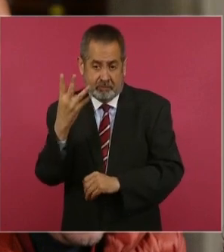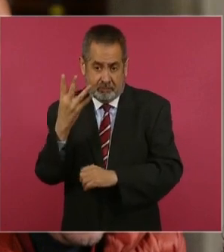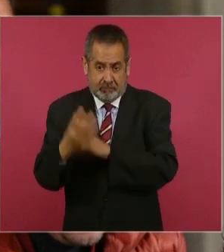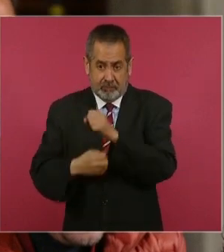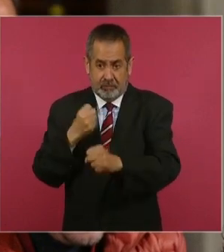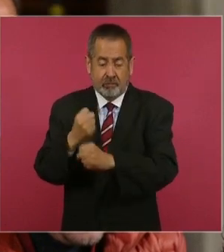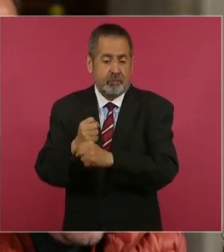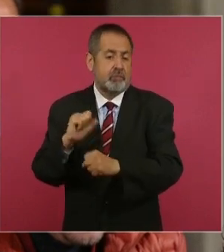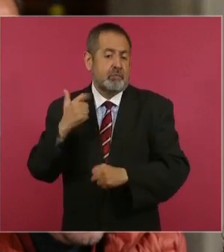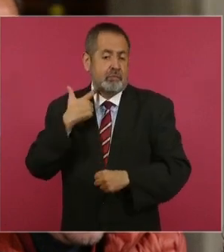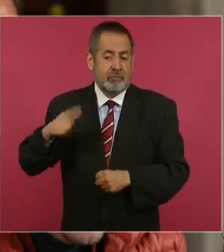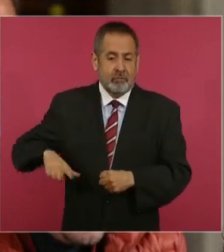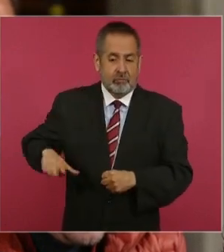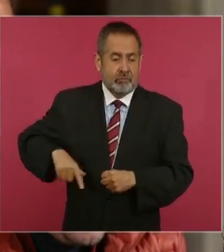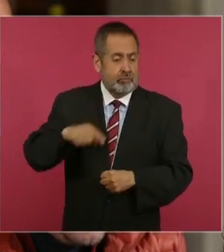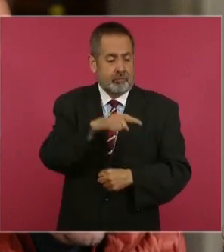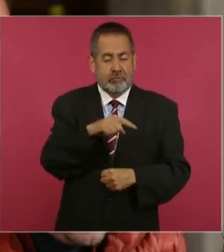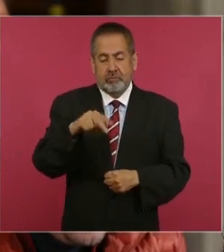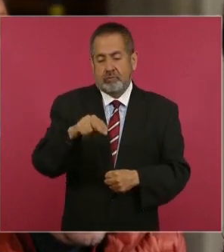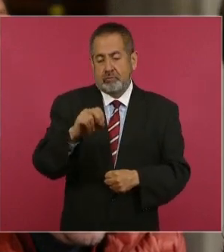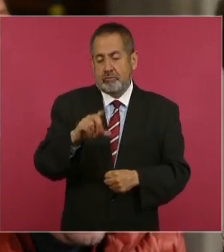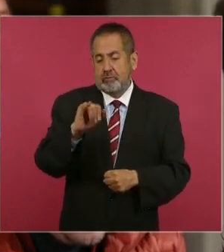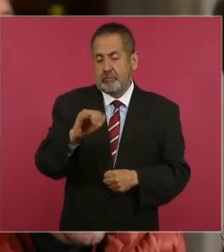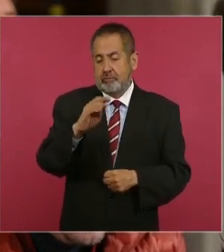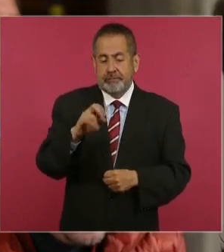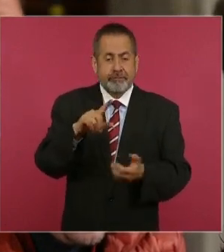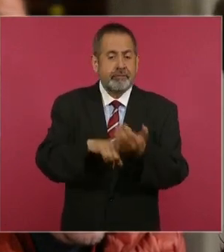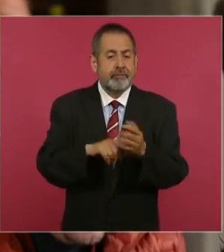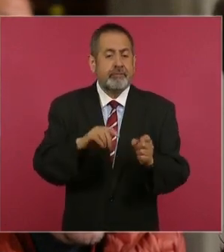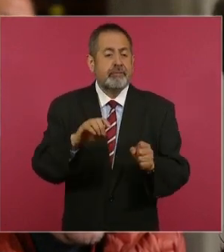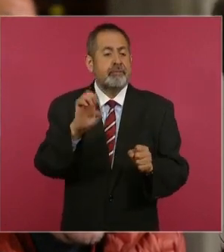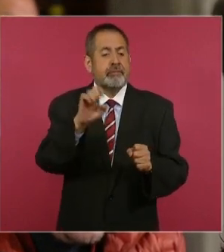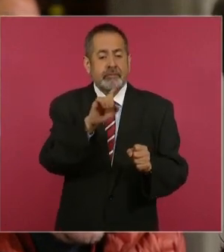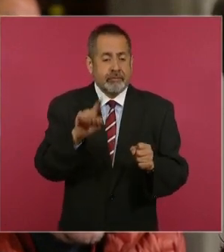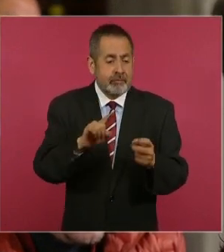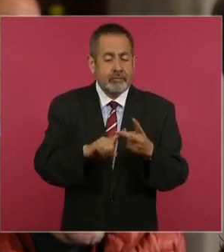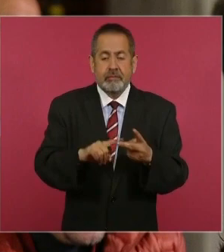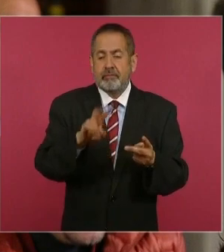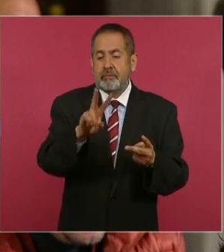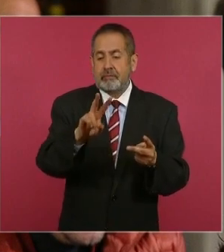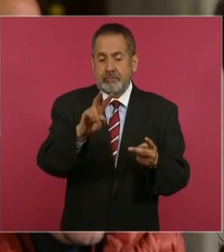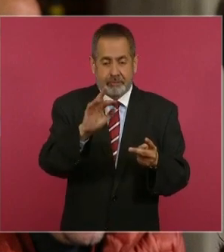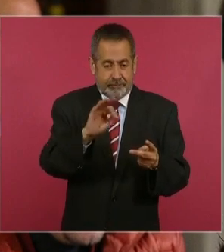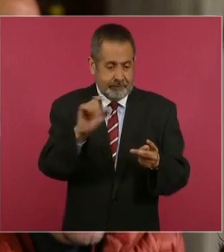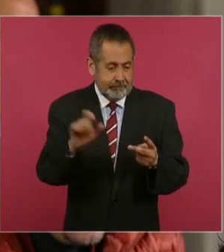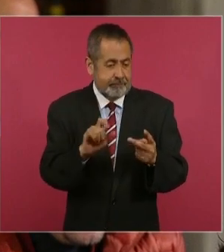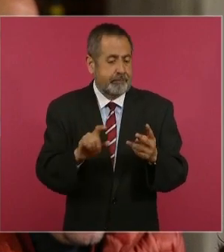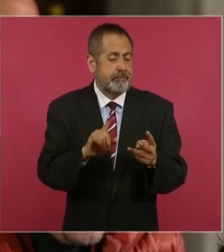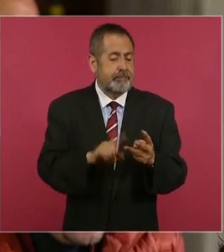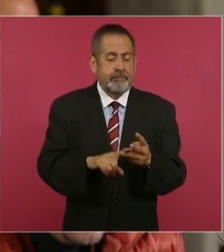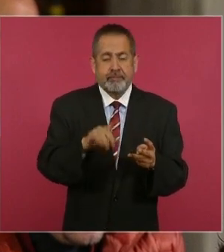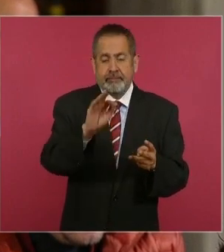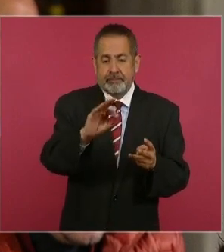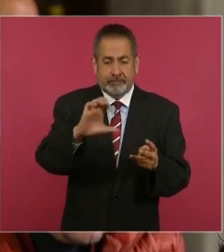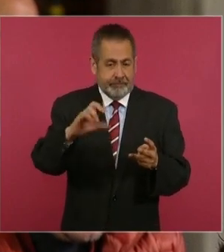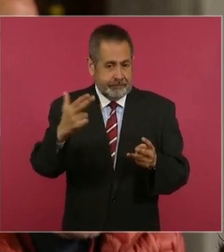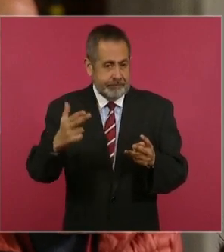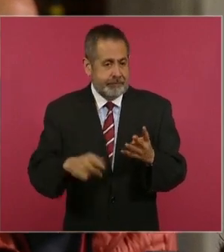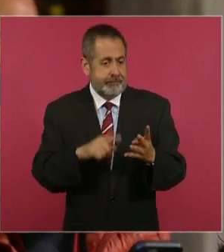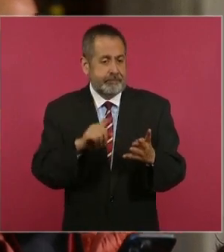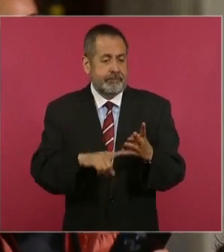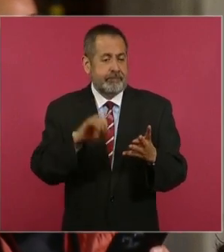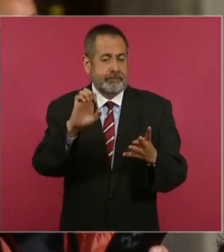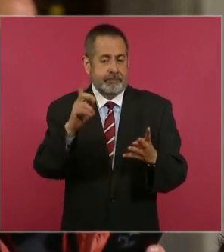los gobiernos neoliberales con Ernesto Cedillo Vicente Fox Quesada Felipe Calderón y